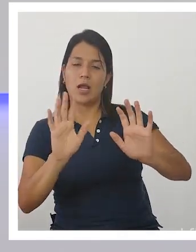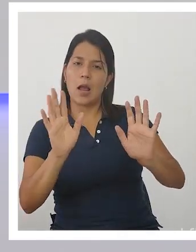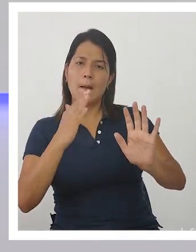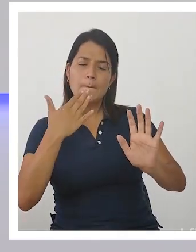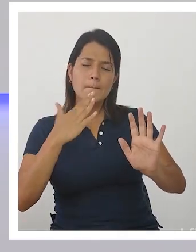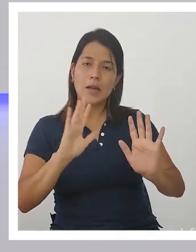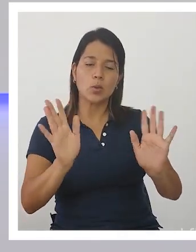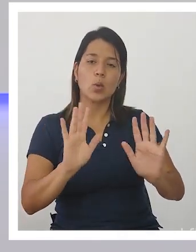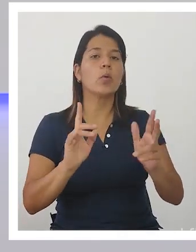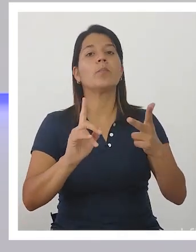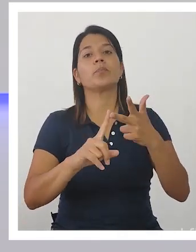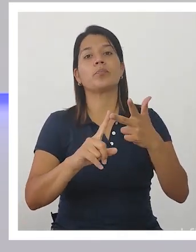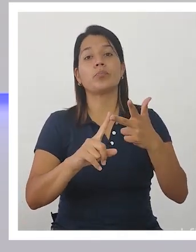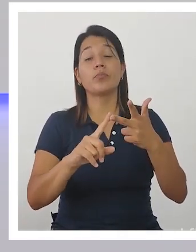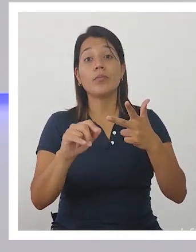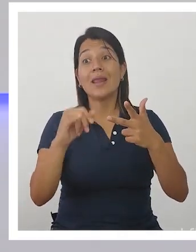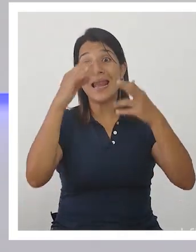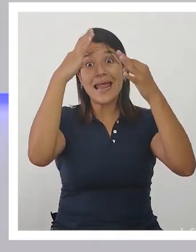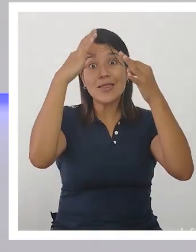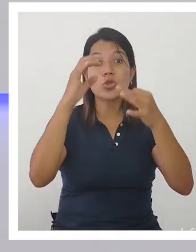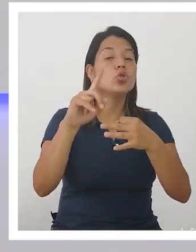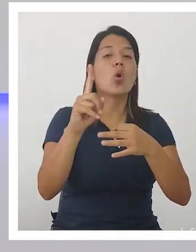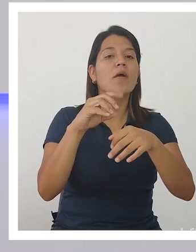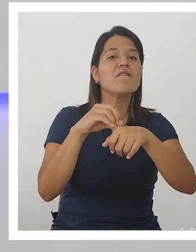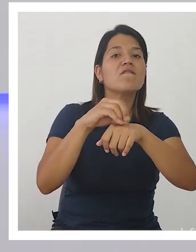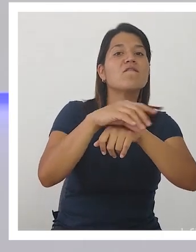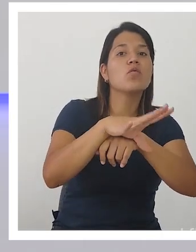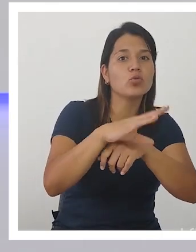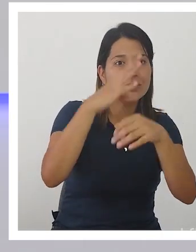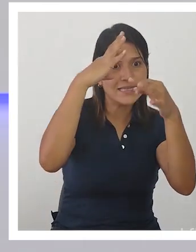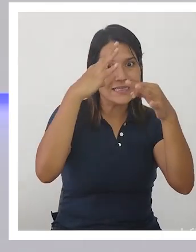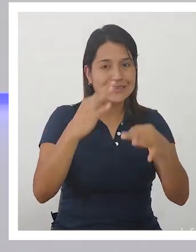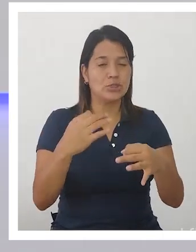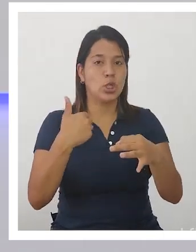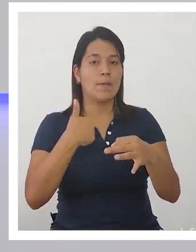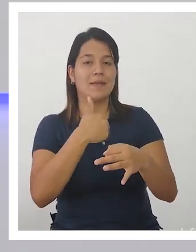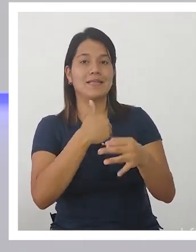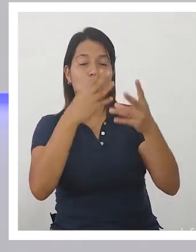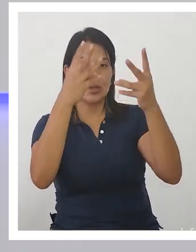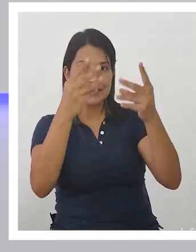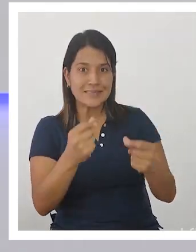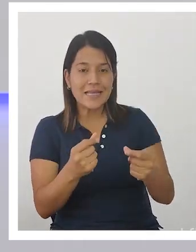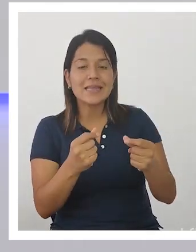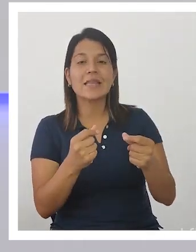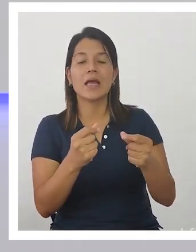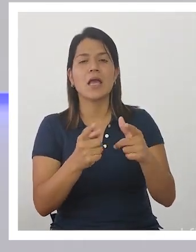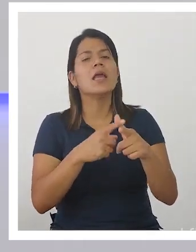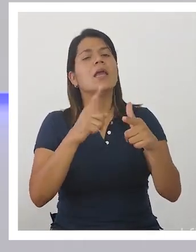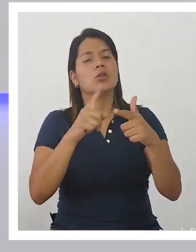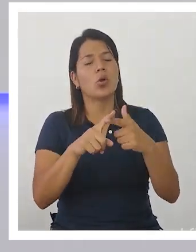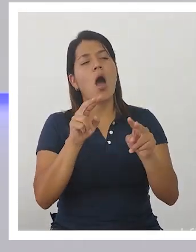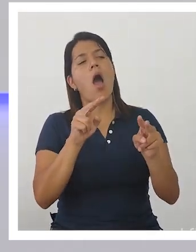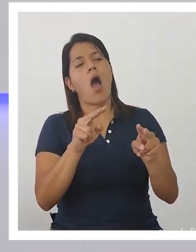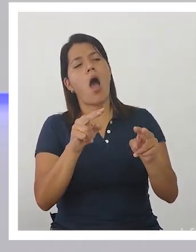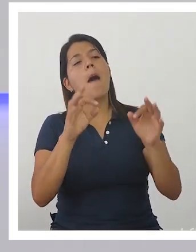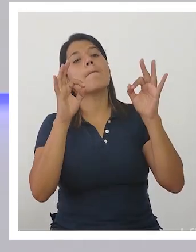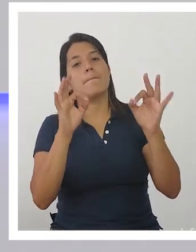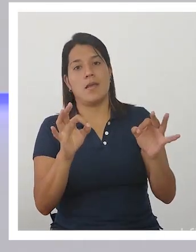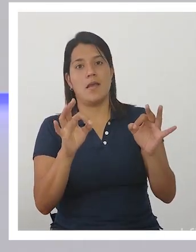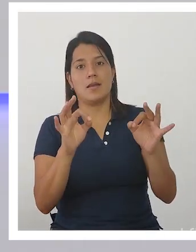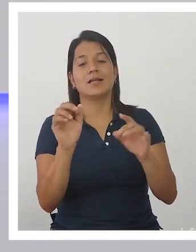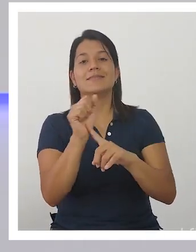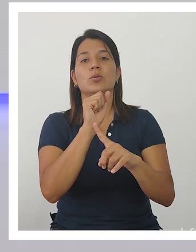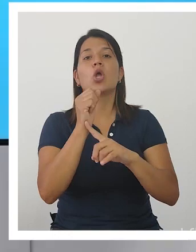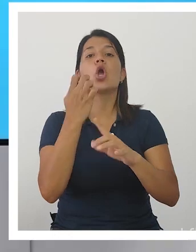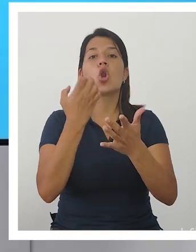las decisiones de Hacienda no lo maltratan, no le afectan tampoco, usted dice, estamos bien como país.